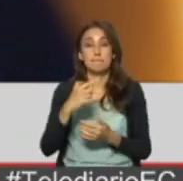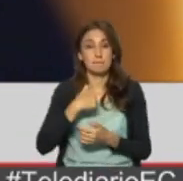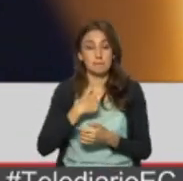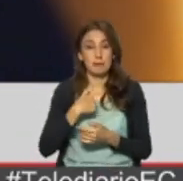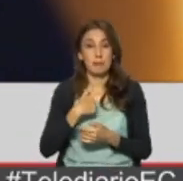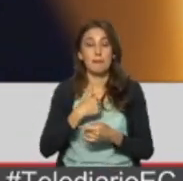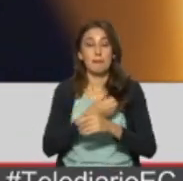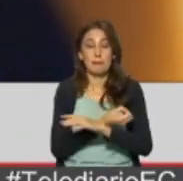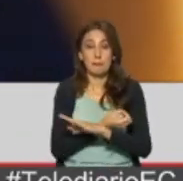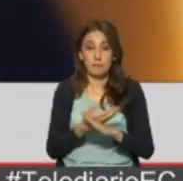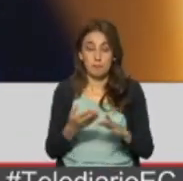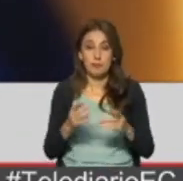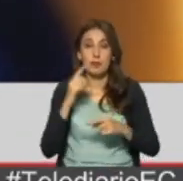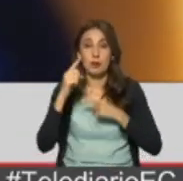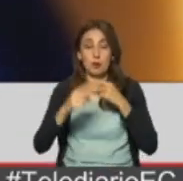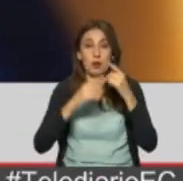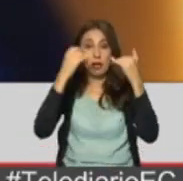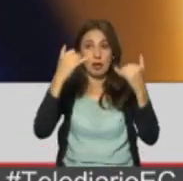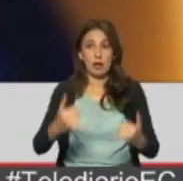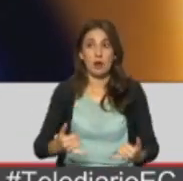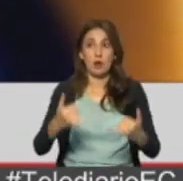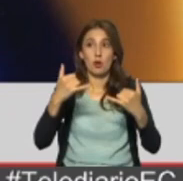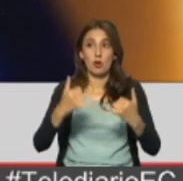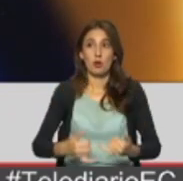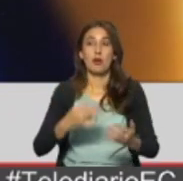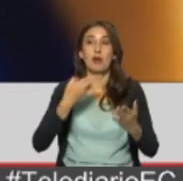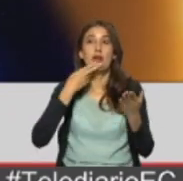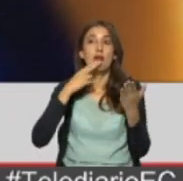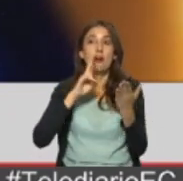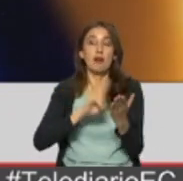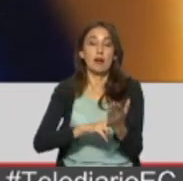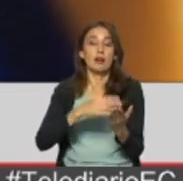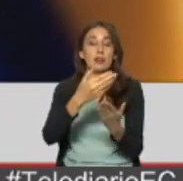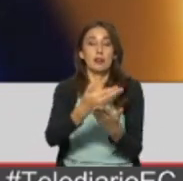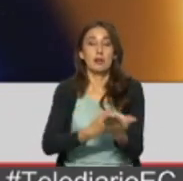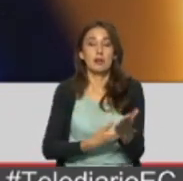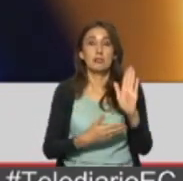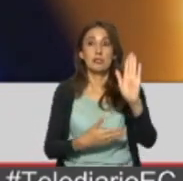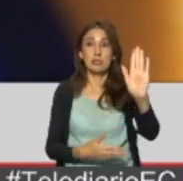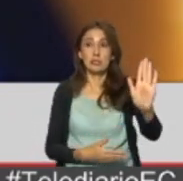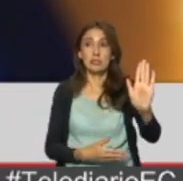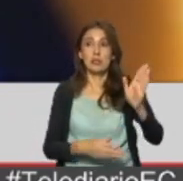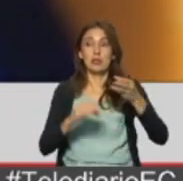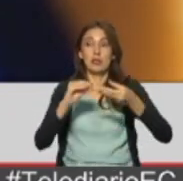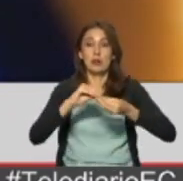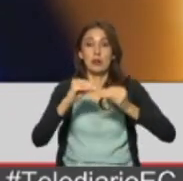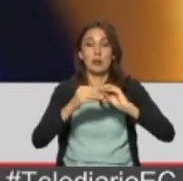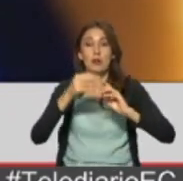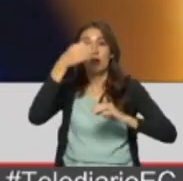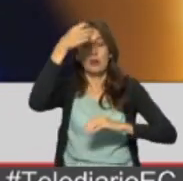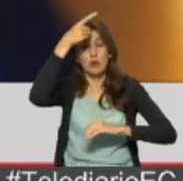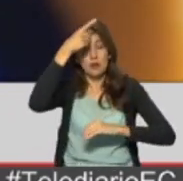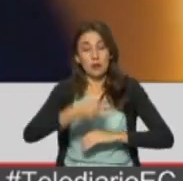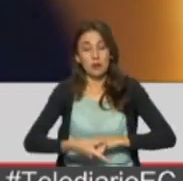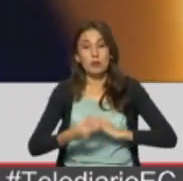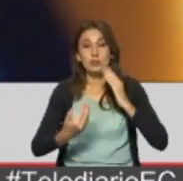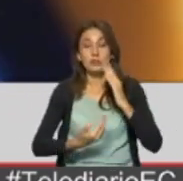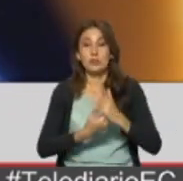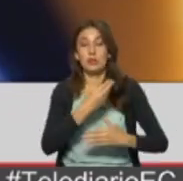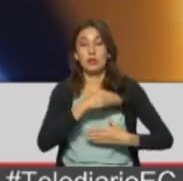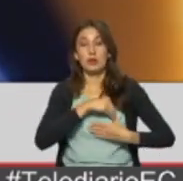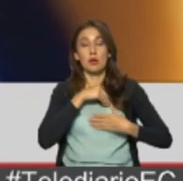comentar, Fabricio, que en este momento acaba de salir un boletín. El número de casos confirmados del nuevo